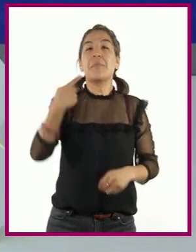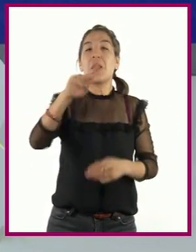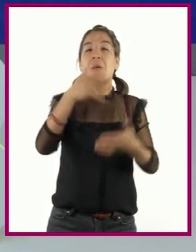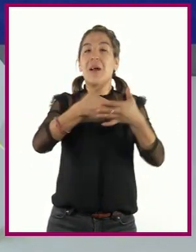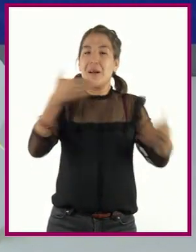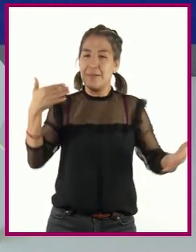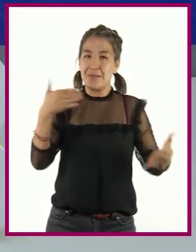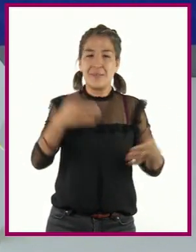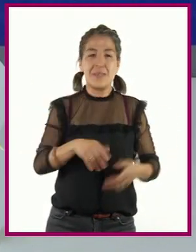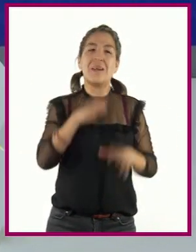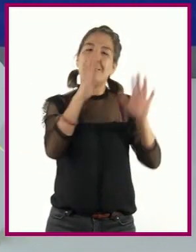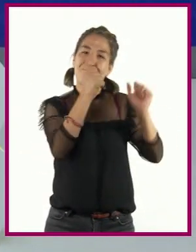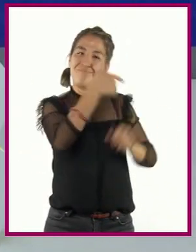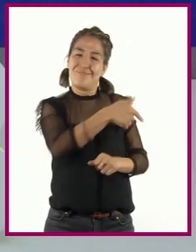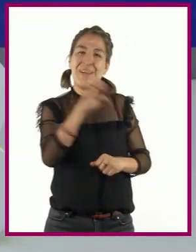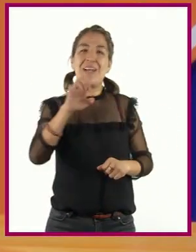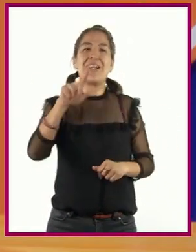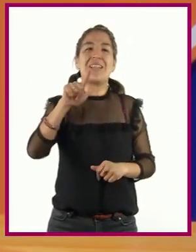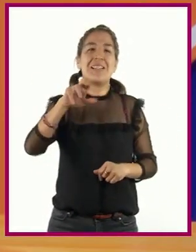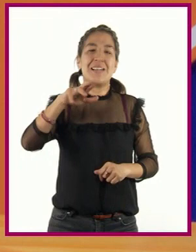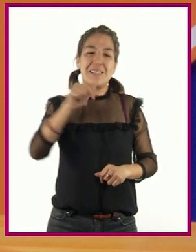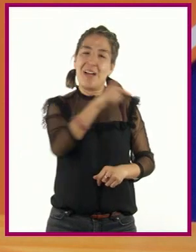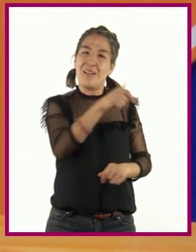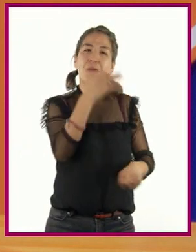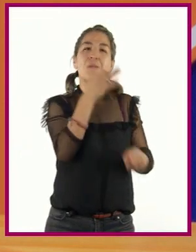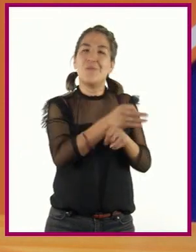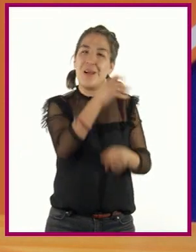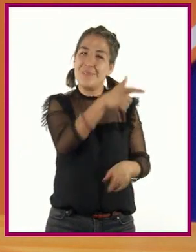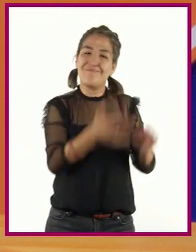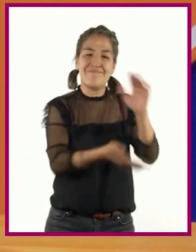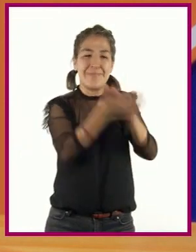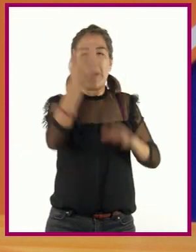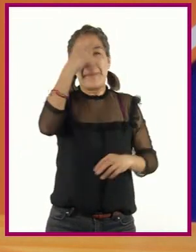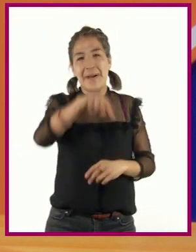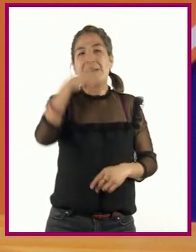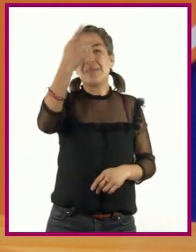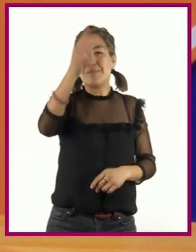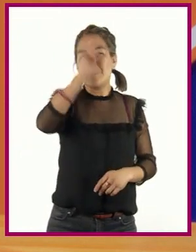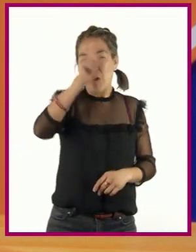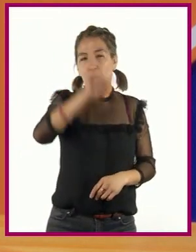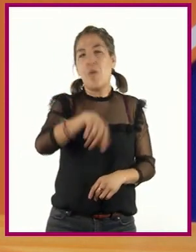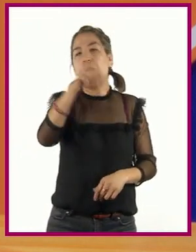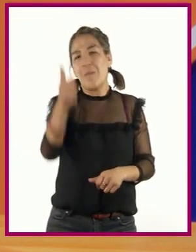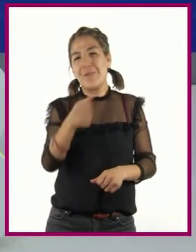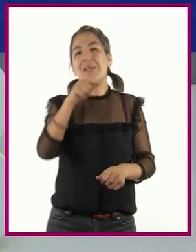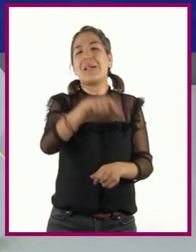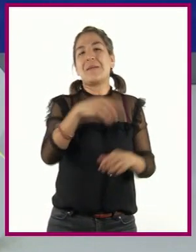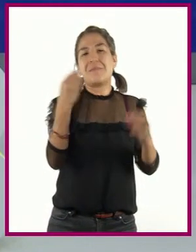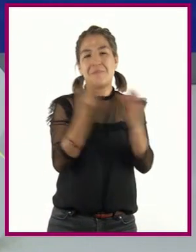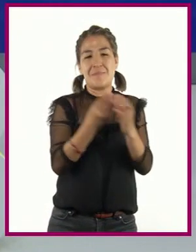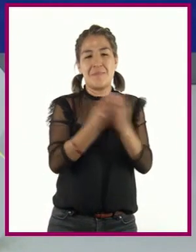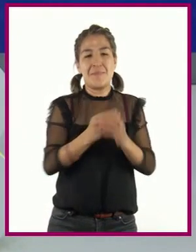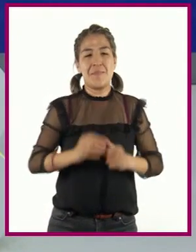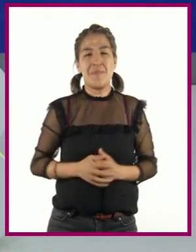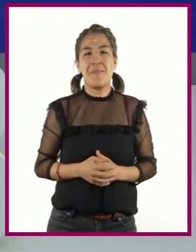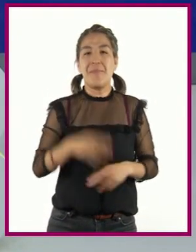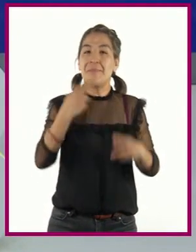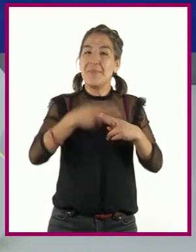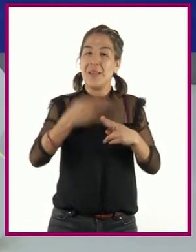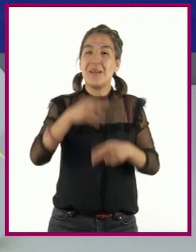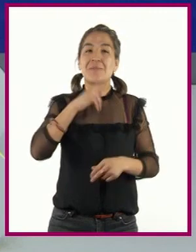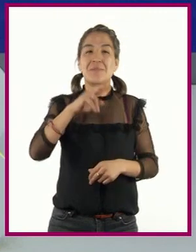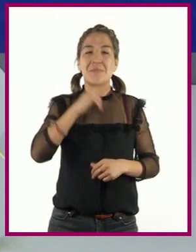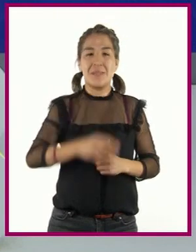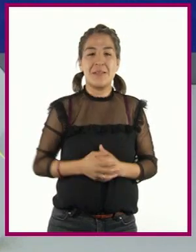antes, despidamos a Elena, que tiene que ir a orientar a las y los alumnos de otros grados y materias. Hasta pronto,